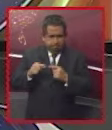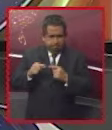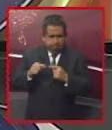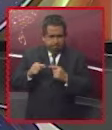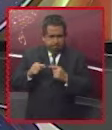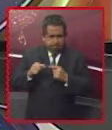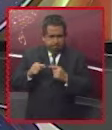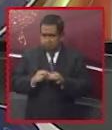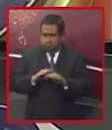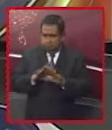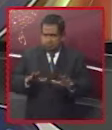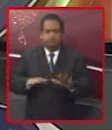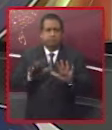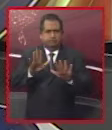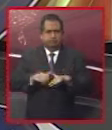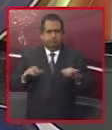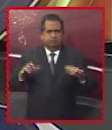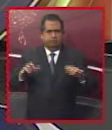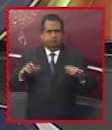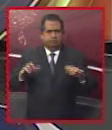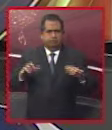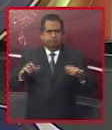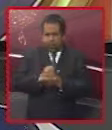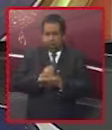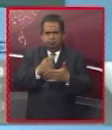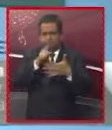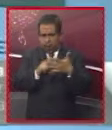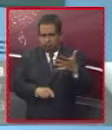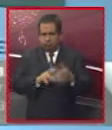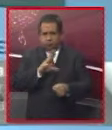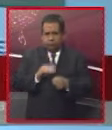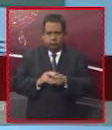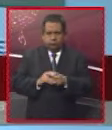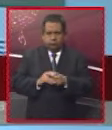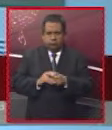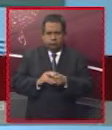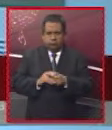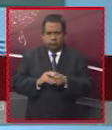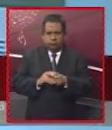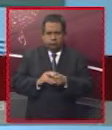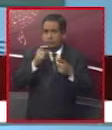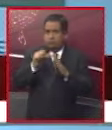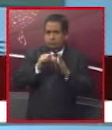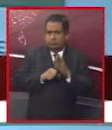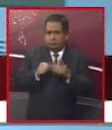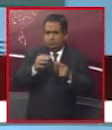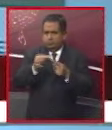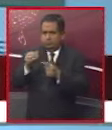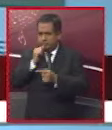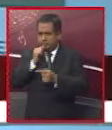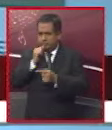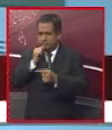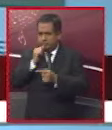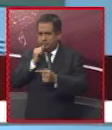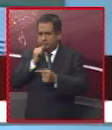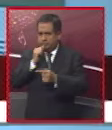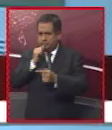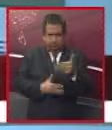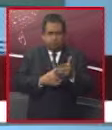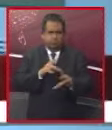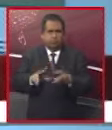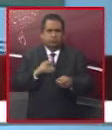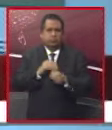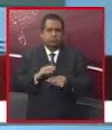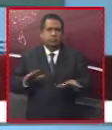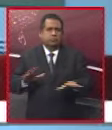Bueno, al considerarse ya suficientemente discutido el dictamen, el Pleno del Senado aprobó en lo general y lo particular los artículos no reservados, la